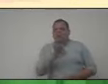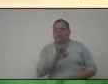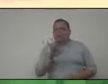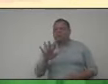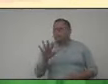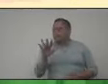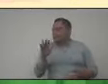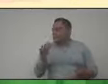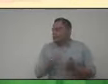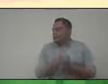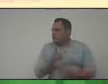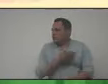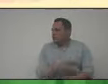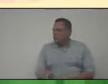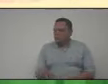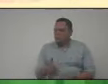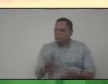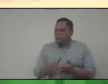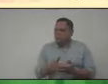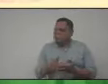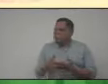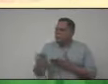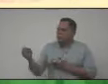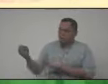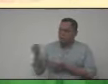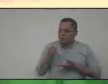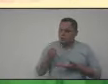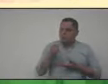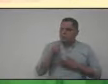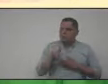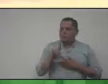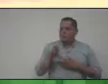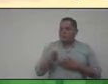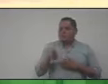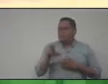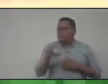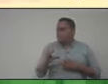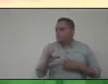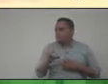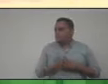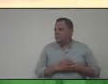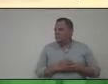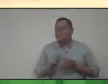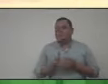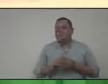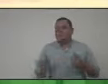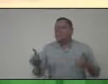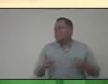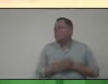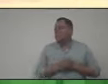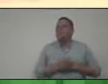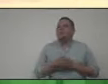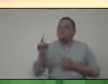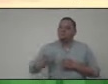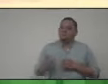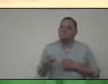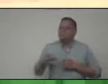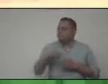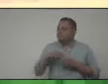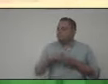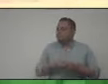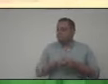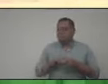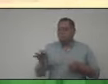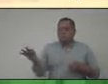millones de pesos que hemos dejado de recibir por esa UPS diferencial. Entonces, el transporte lo tenemos para todos